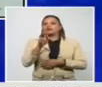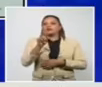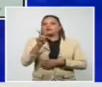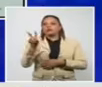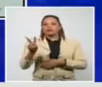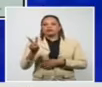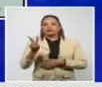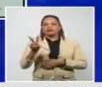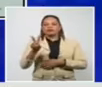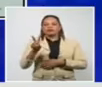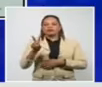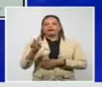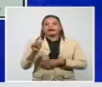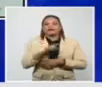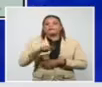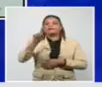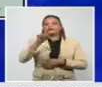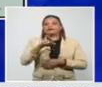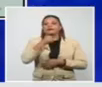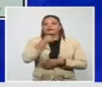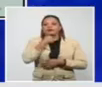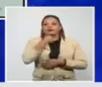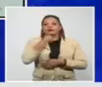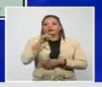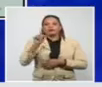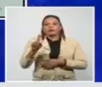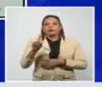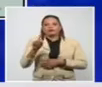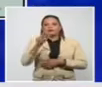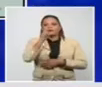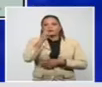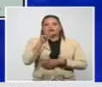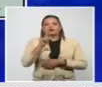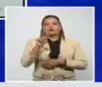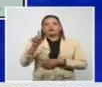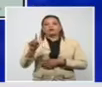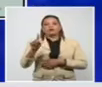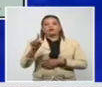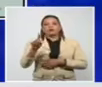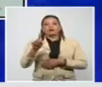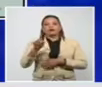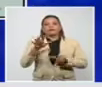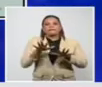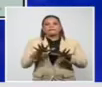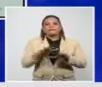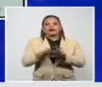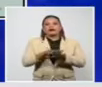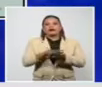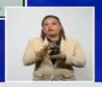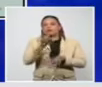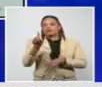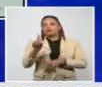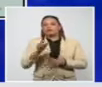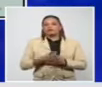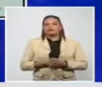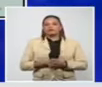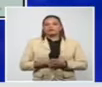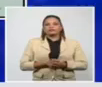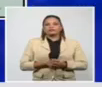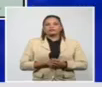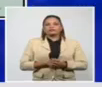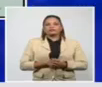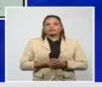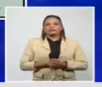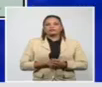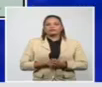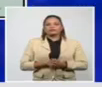de 1 de enero Baraguá y Majagua, 1 de cada uno. Los 11 casos autóctonos